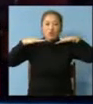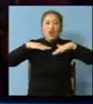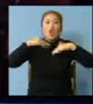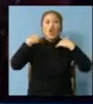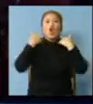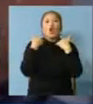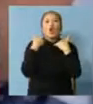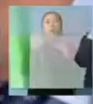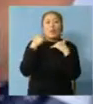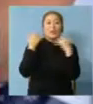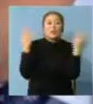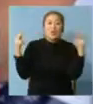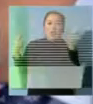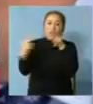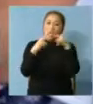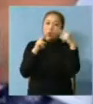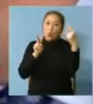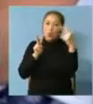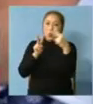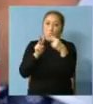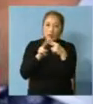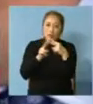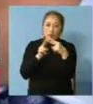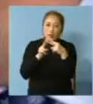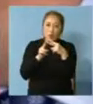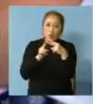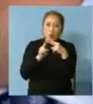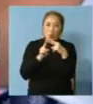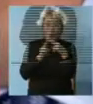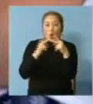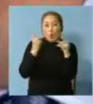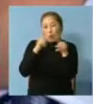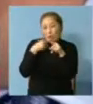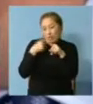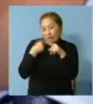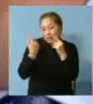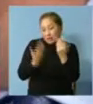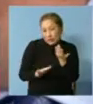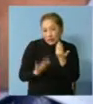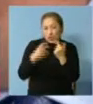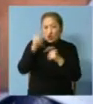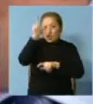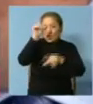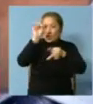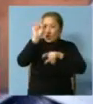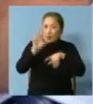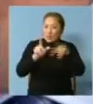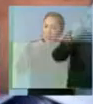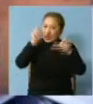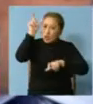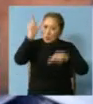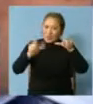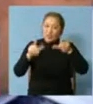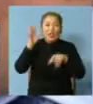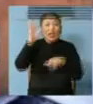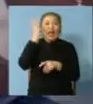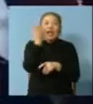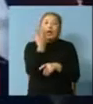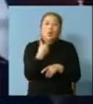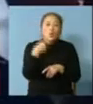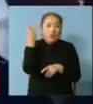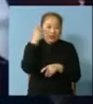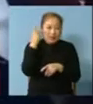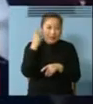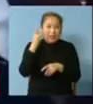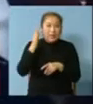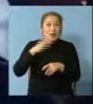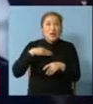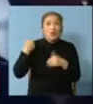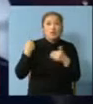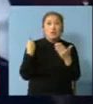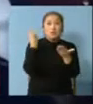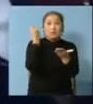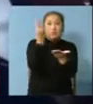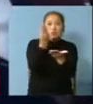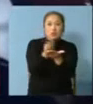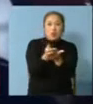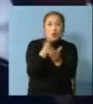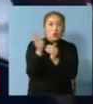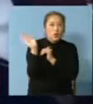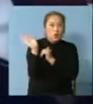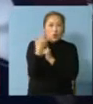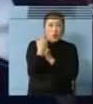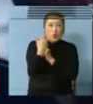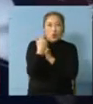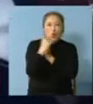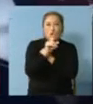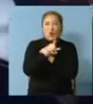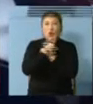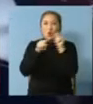charlas o encuentros partidarios solamente con gente del kirchnerismo. Se acercan posturas